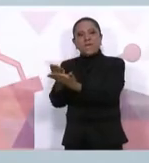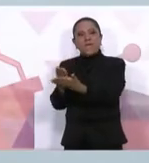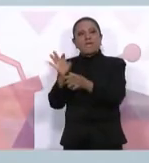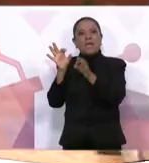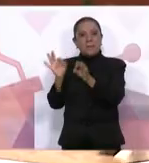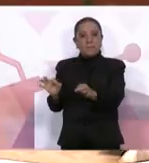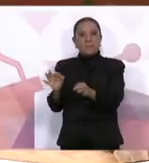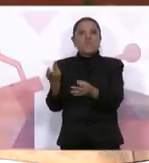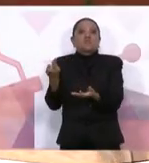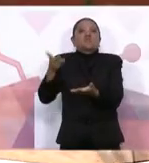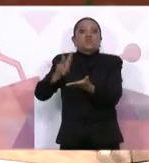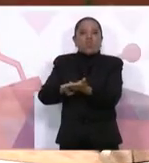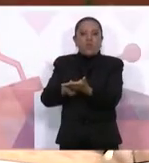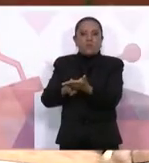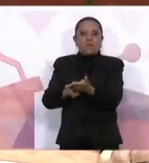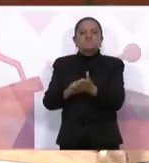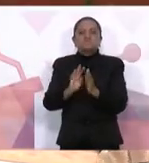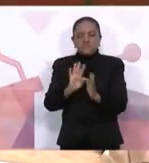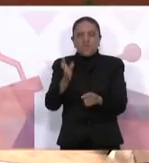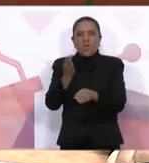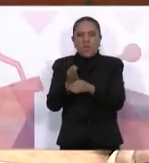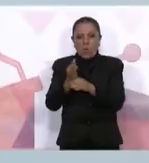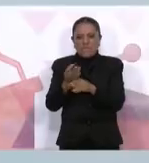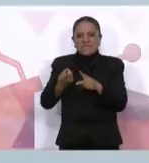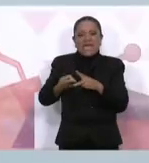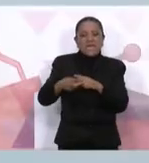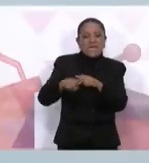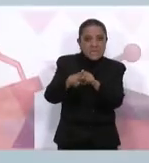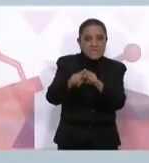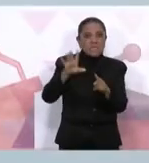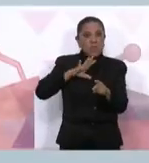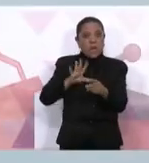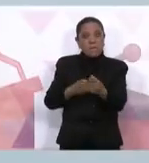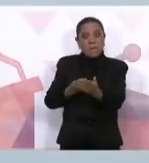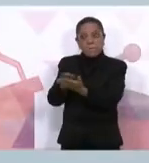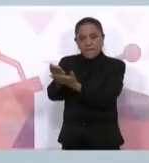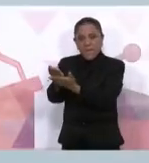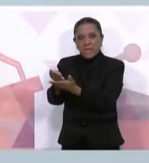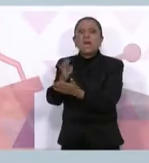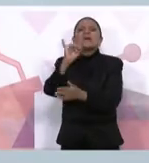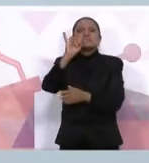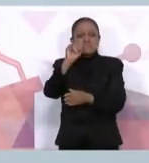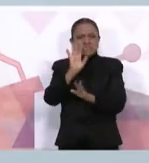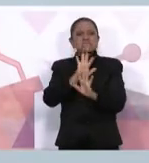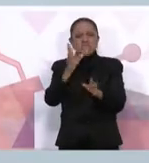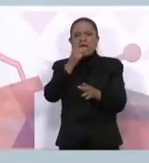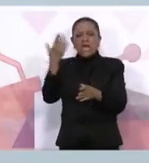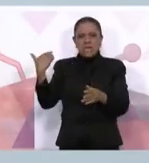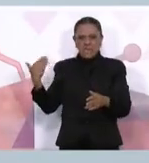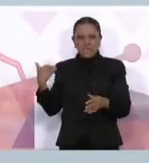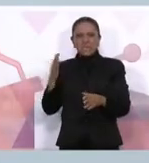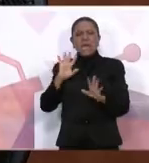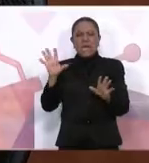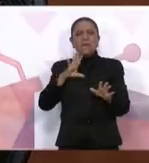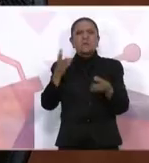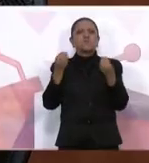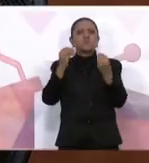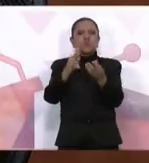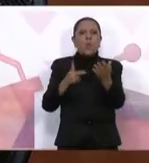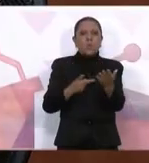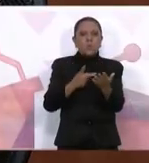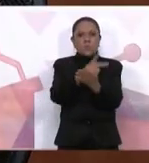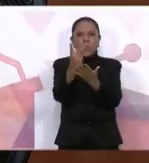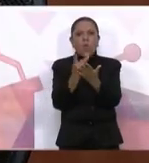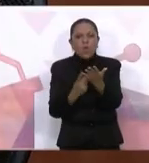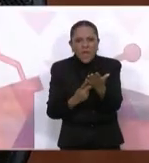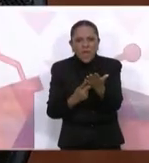cuando empezaron a bbk salario que abría estas visitas e incluso limpiar barrancas había muchos programas en torno a la beca salario y no se cumplió que garantizaría